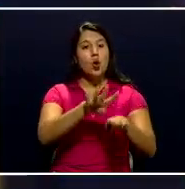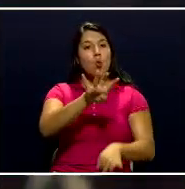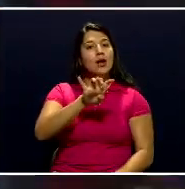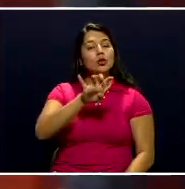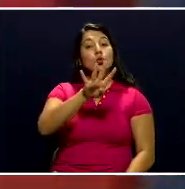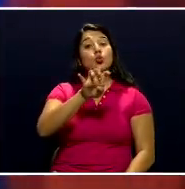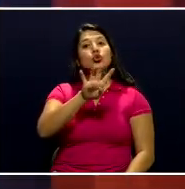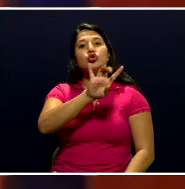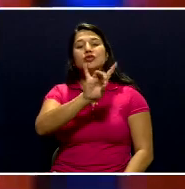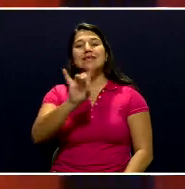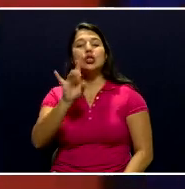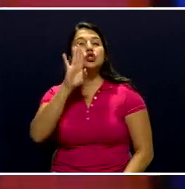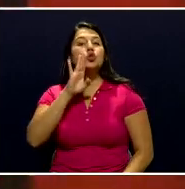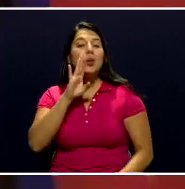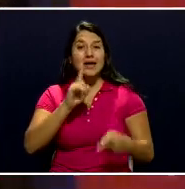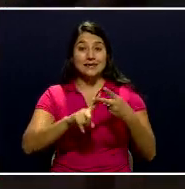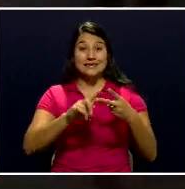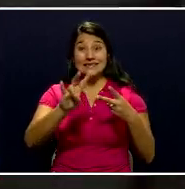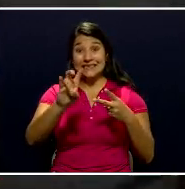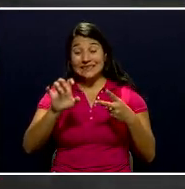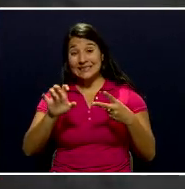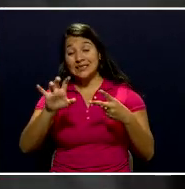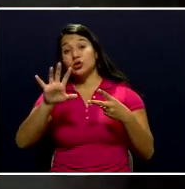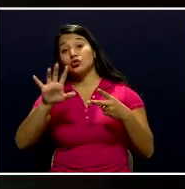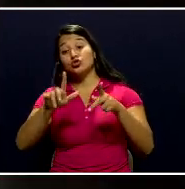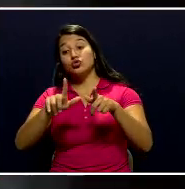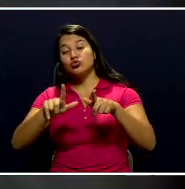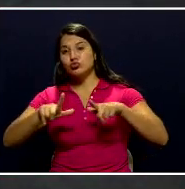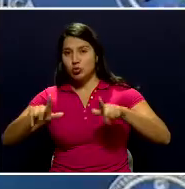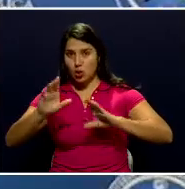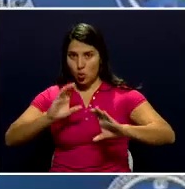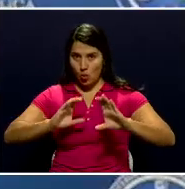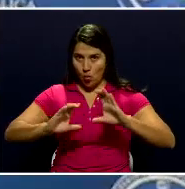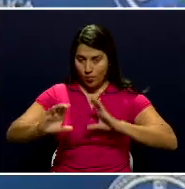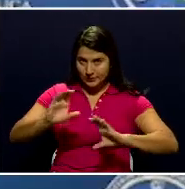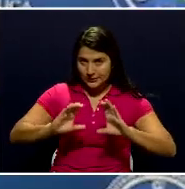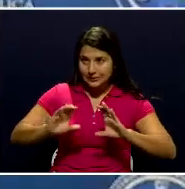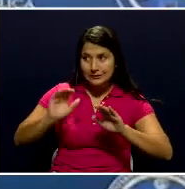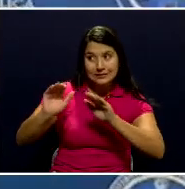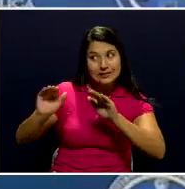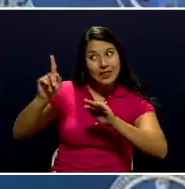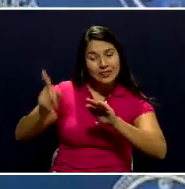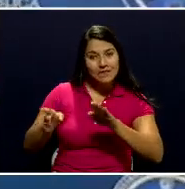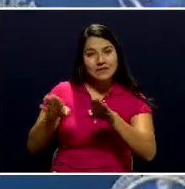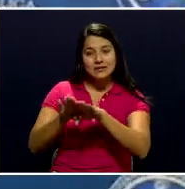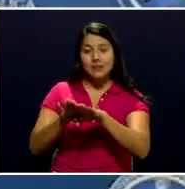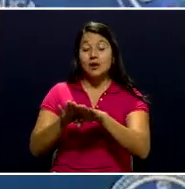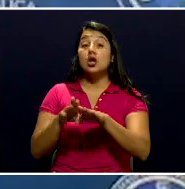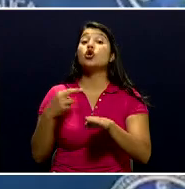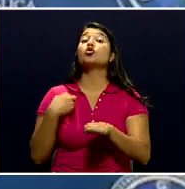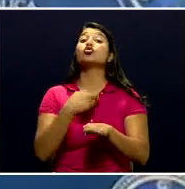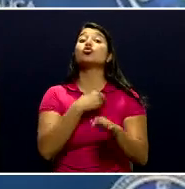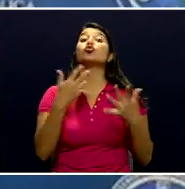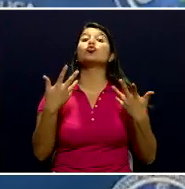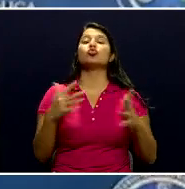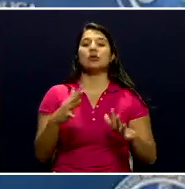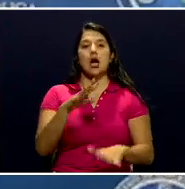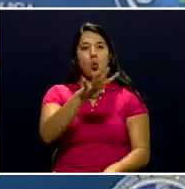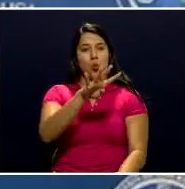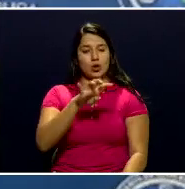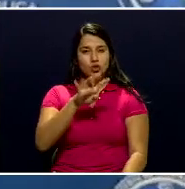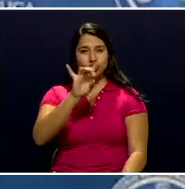la notificación de 750 locales comerciales. Bueno, continuamos con ese esfuerzo, ya tenemos